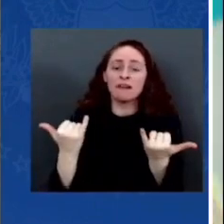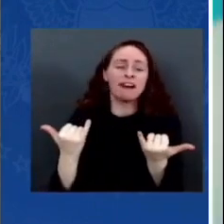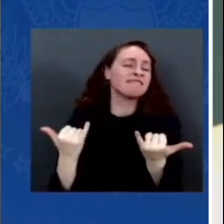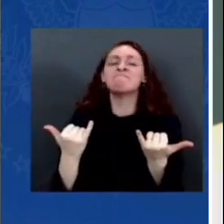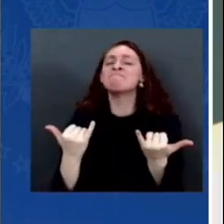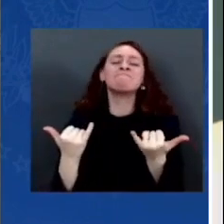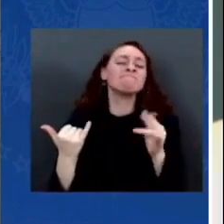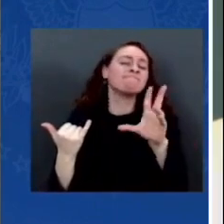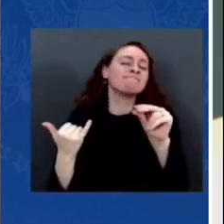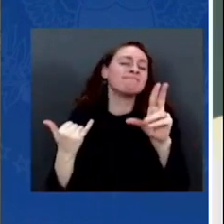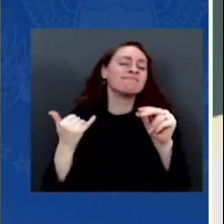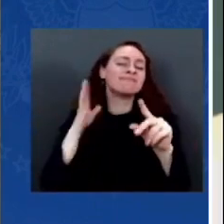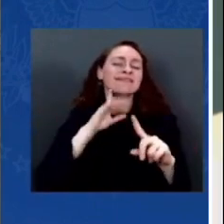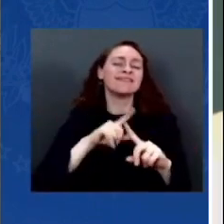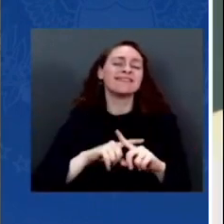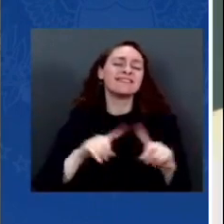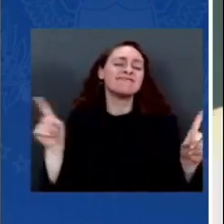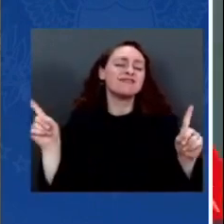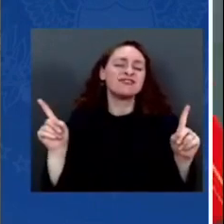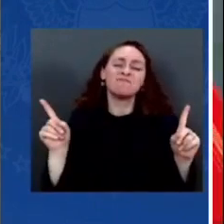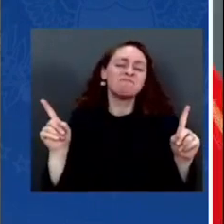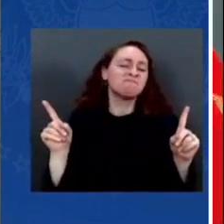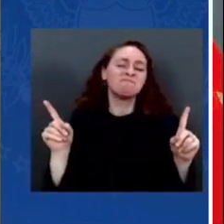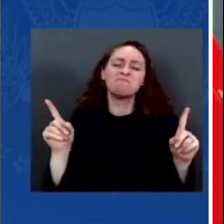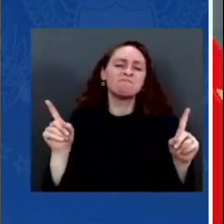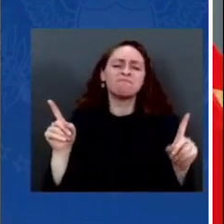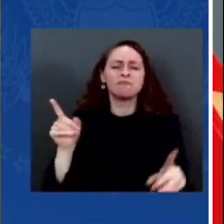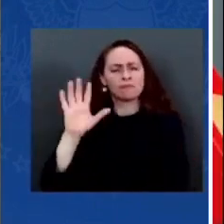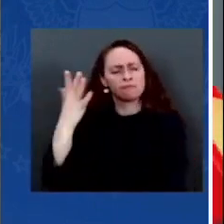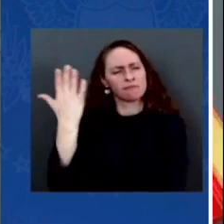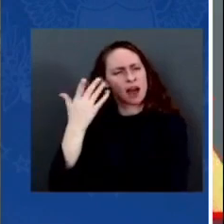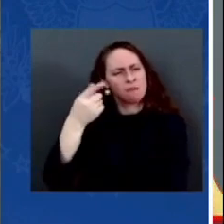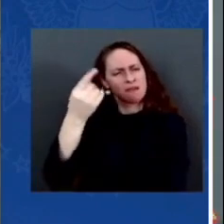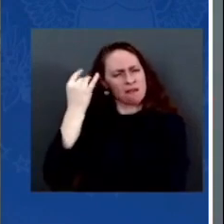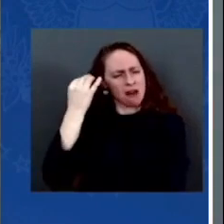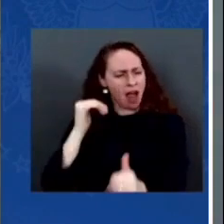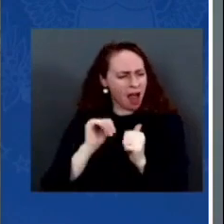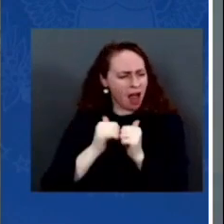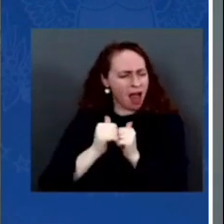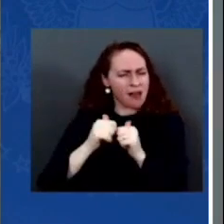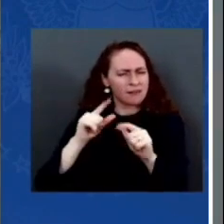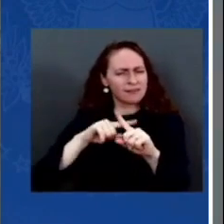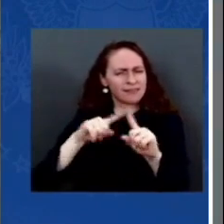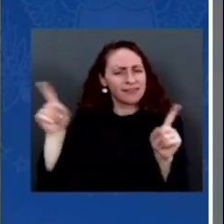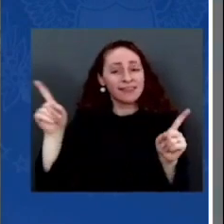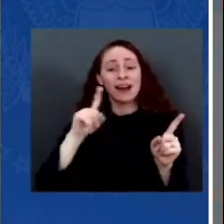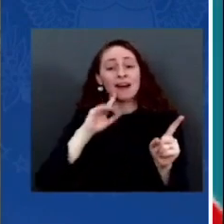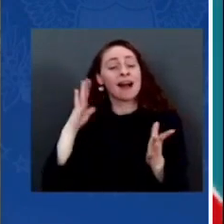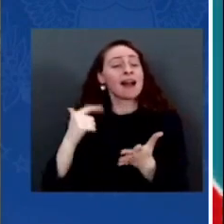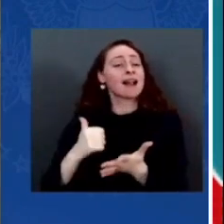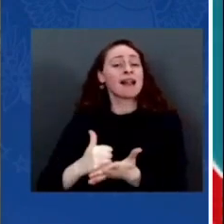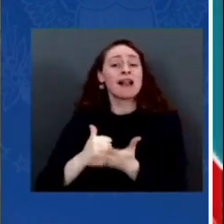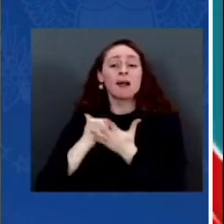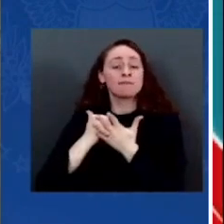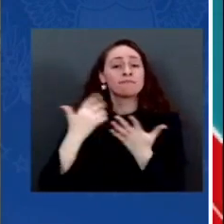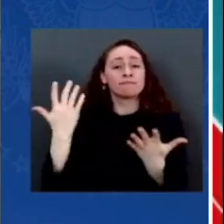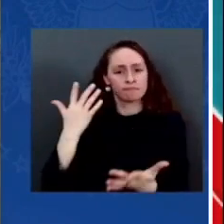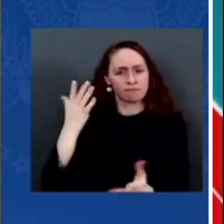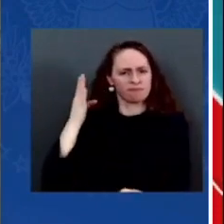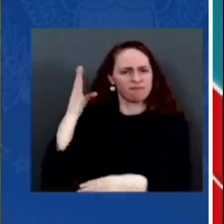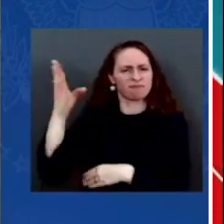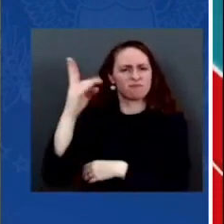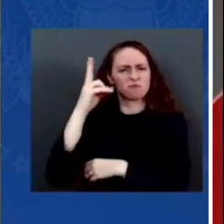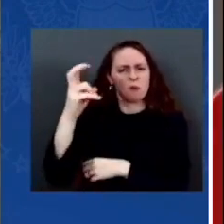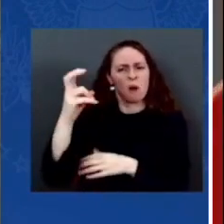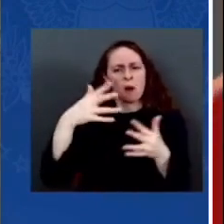El problema son con los no vacunados, que sí, más del 70% de los casos ya Omicron son entre